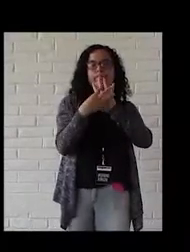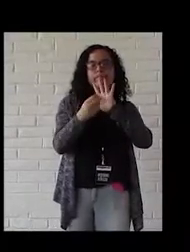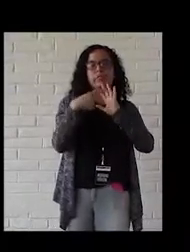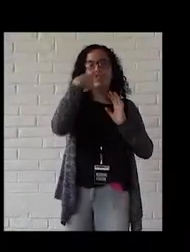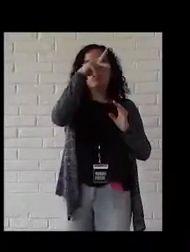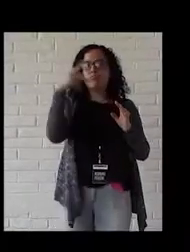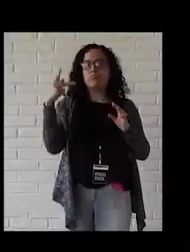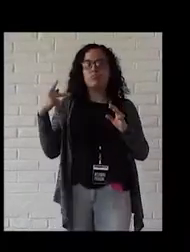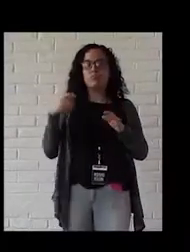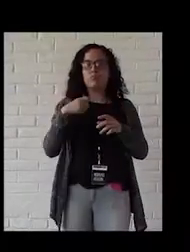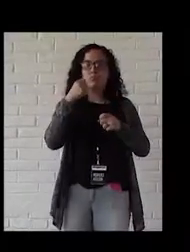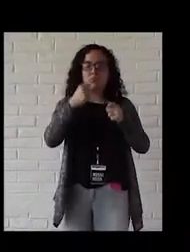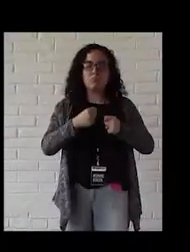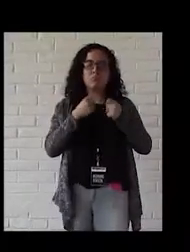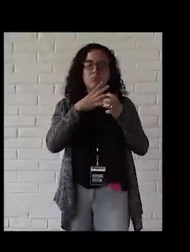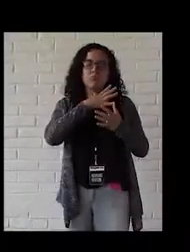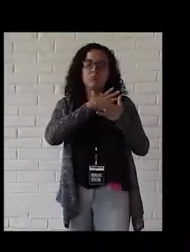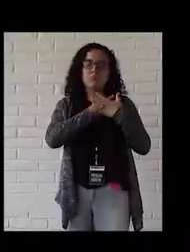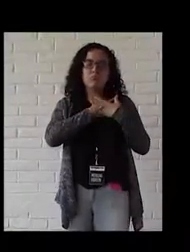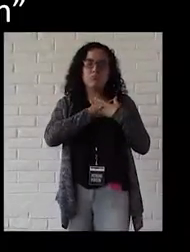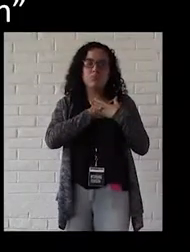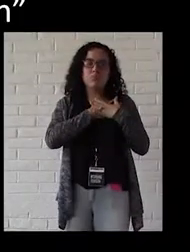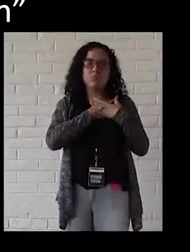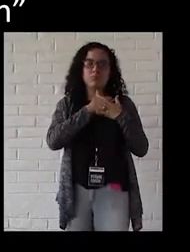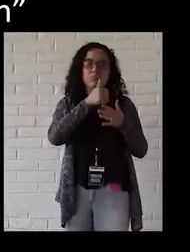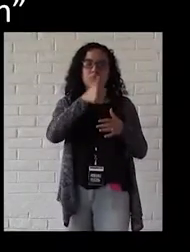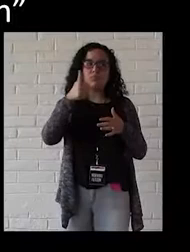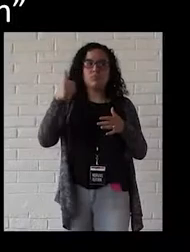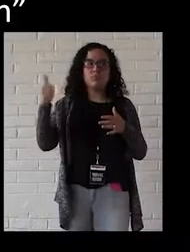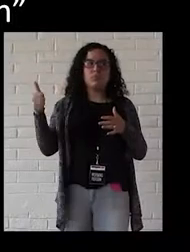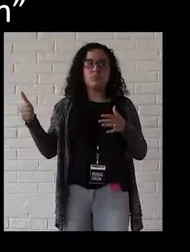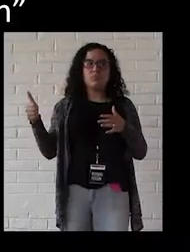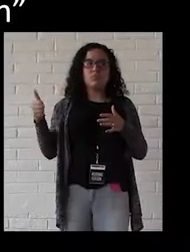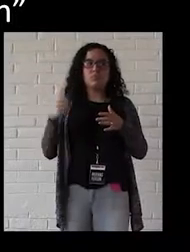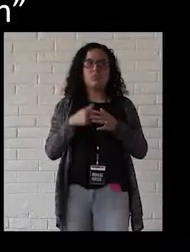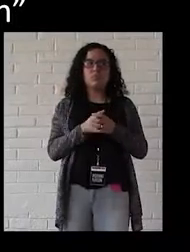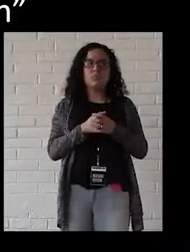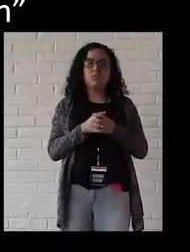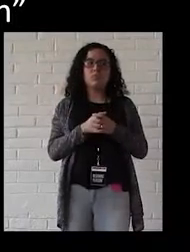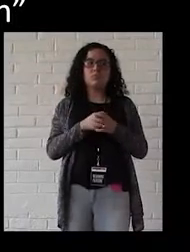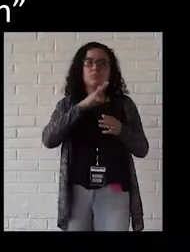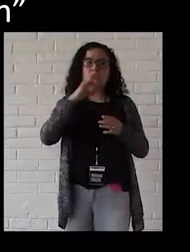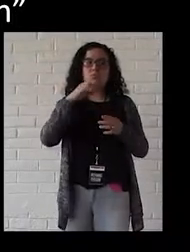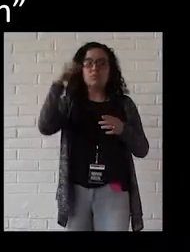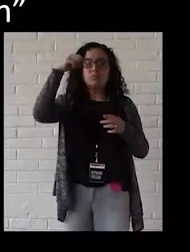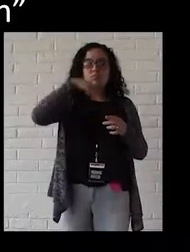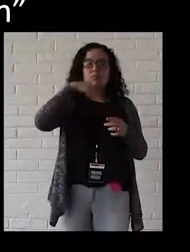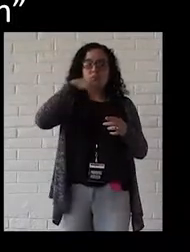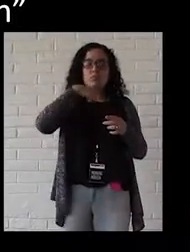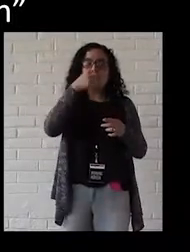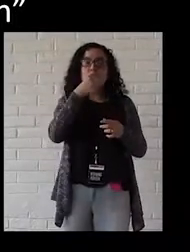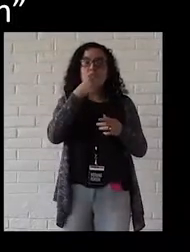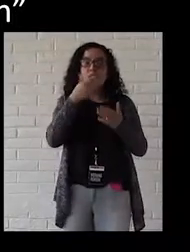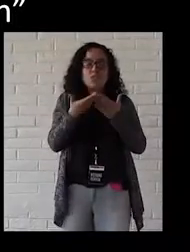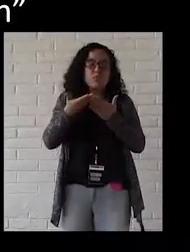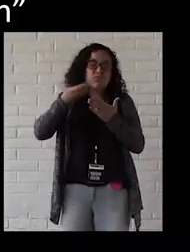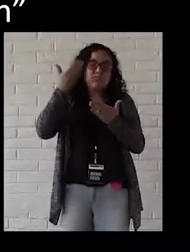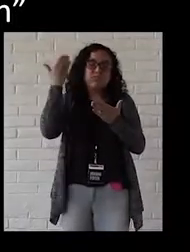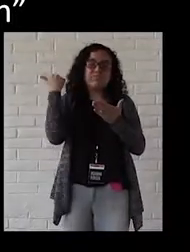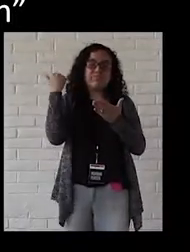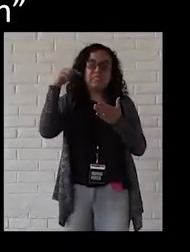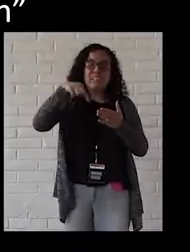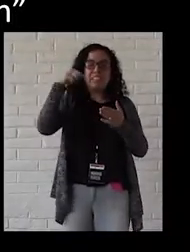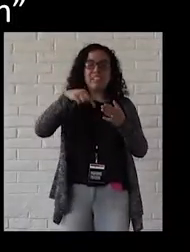pasión. Desde chiquito, yo crecí en una casa donde a mí me enseñaron que este mundo material es más como